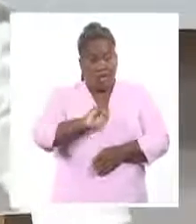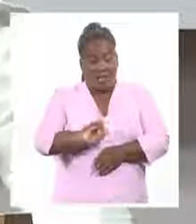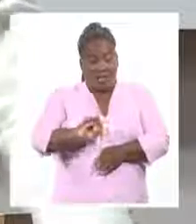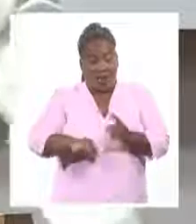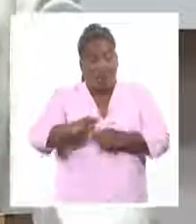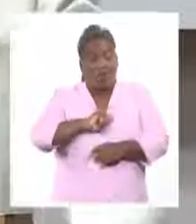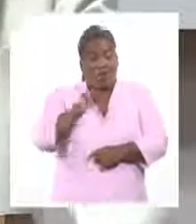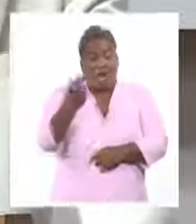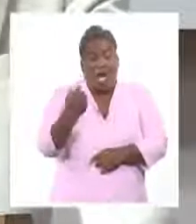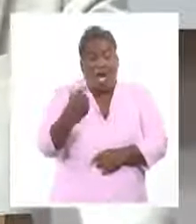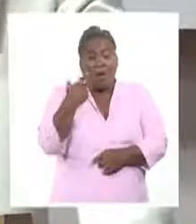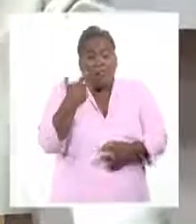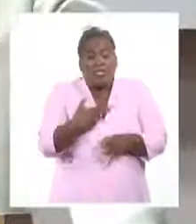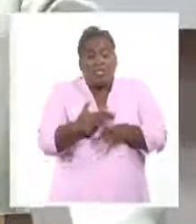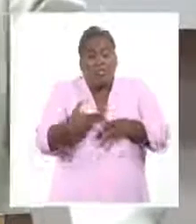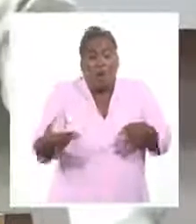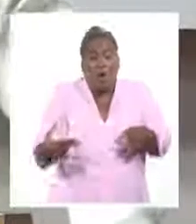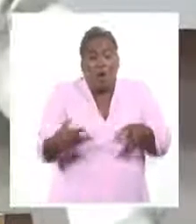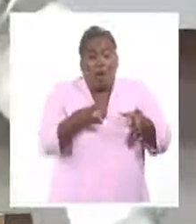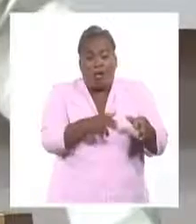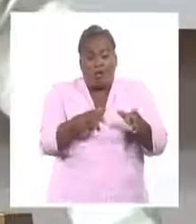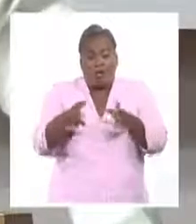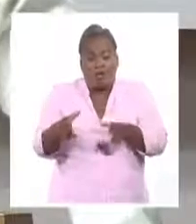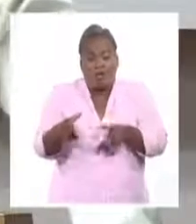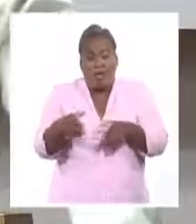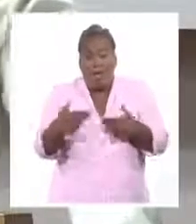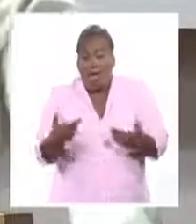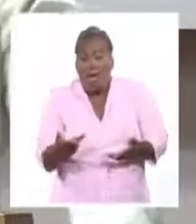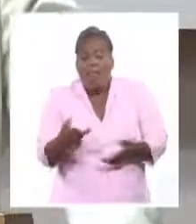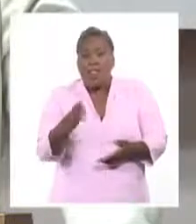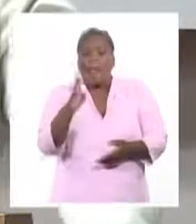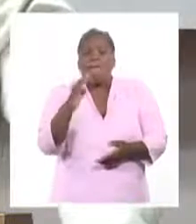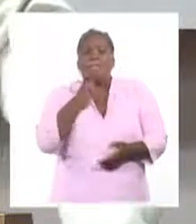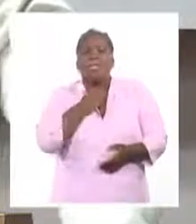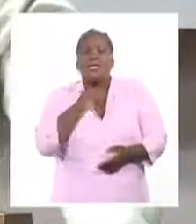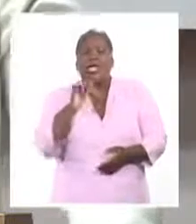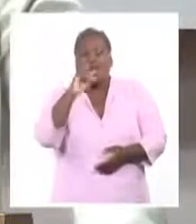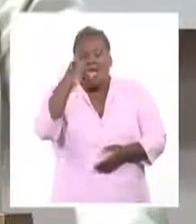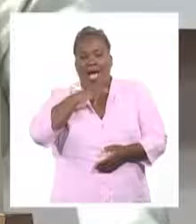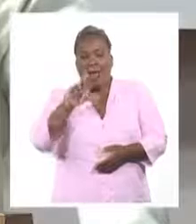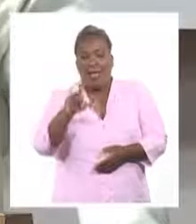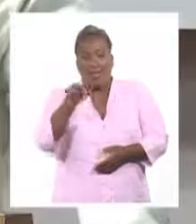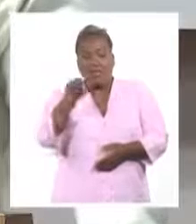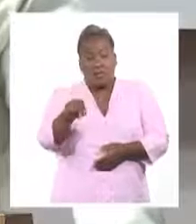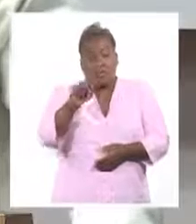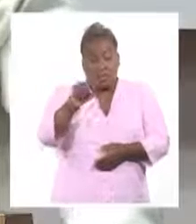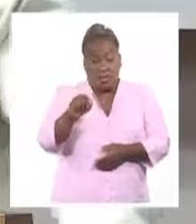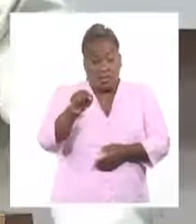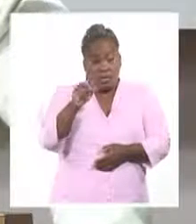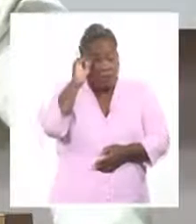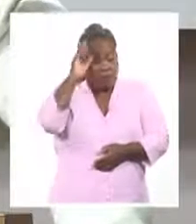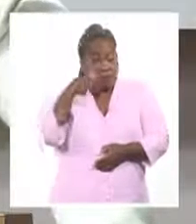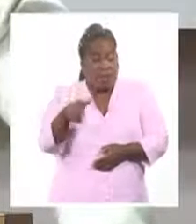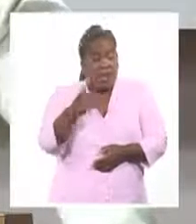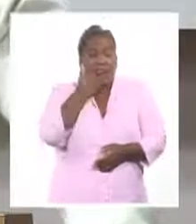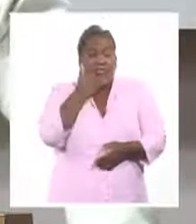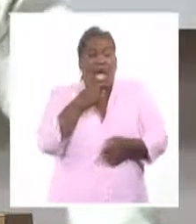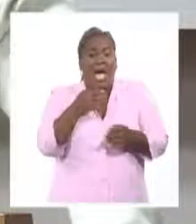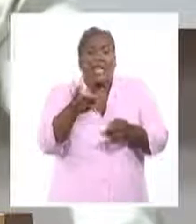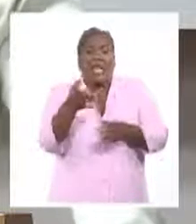evento histórico de las artes visuales, la Bienal de La Habana, y se apeló a la libertad de creación para mancillar los símbolos de la